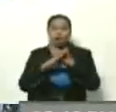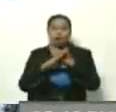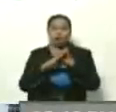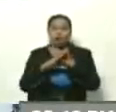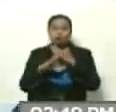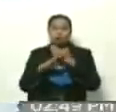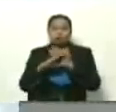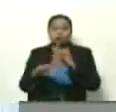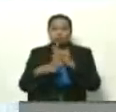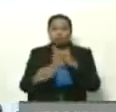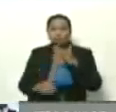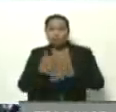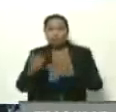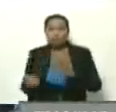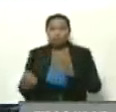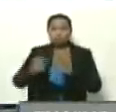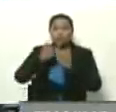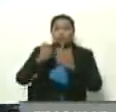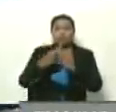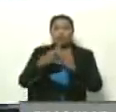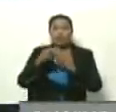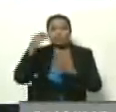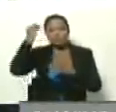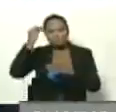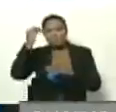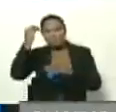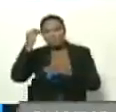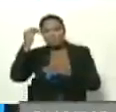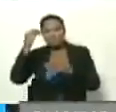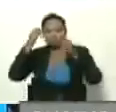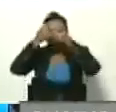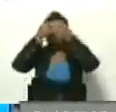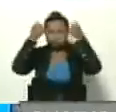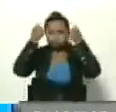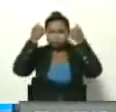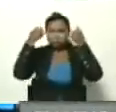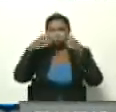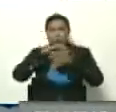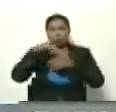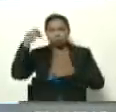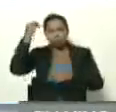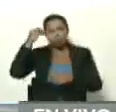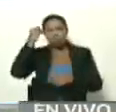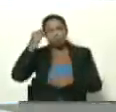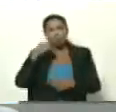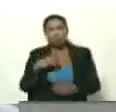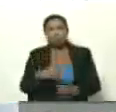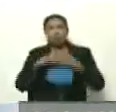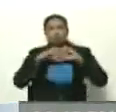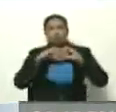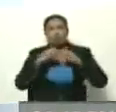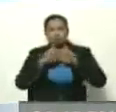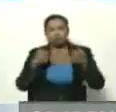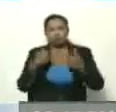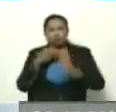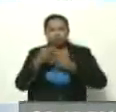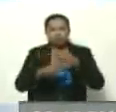más impactante, más fuerte, es el bloqueo mental que algunos nos ponemos, ¿no? El bloqueo del corazón para hacer las